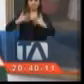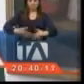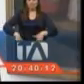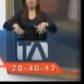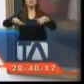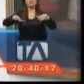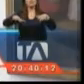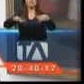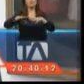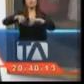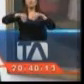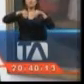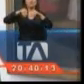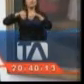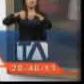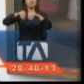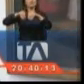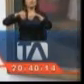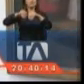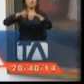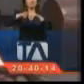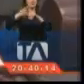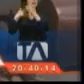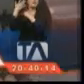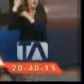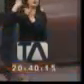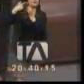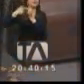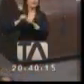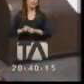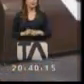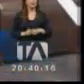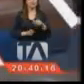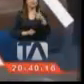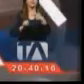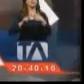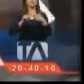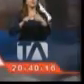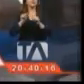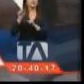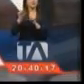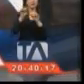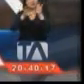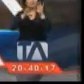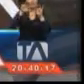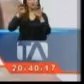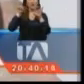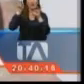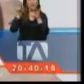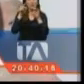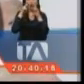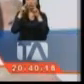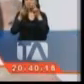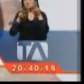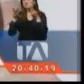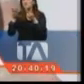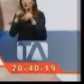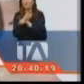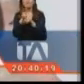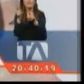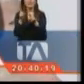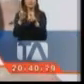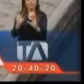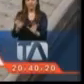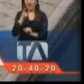vestimenta del territorio de la Real Audiencia de Quito. Además, en el MUNA, como se lo conoce al museo, podremos observar varios